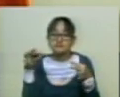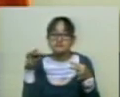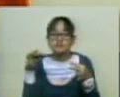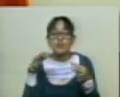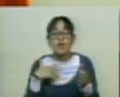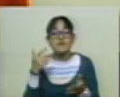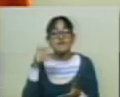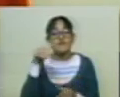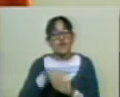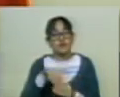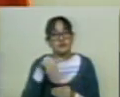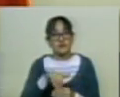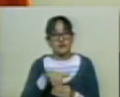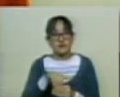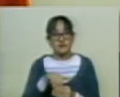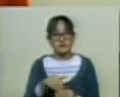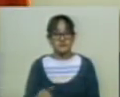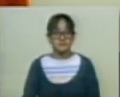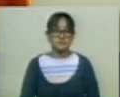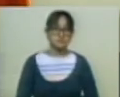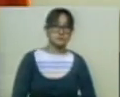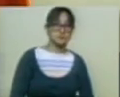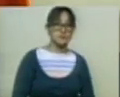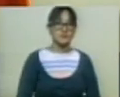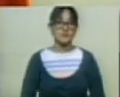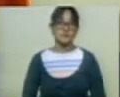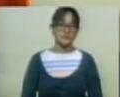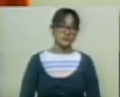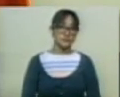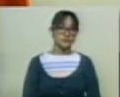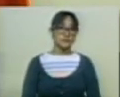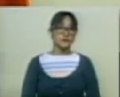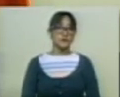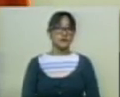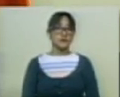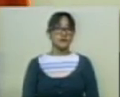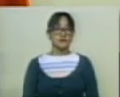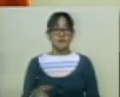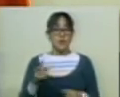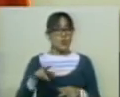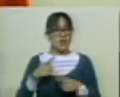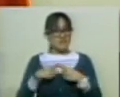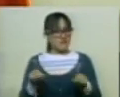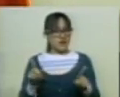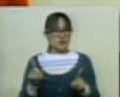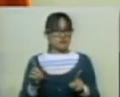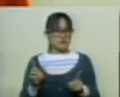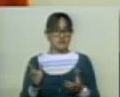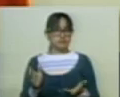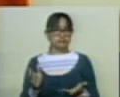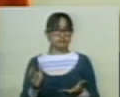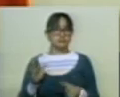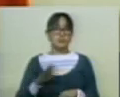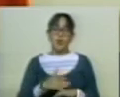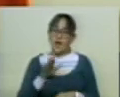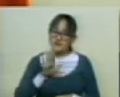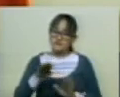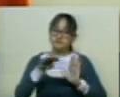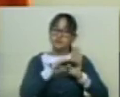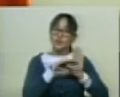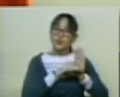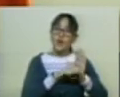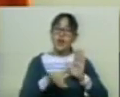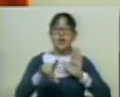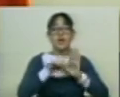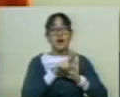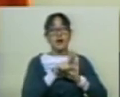válido para ejercer el derecho al sufragio? Nunca ha sido de una manera distinta y nunca lo será, porque ese es el requisito